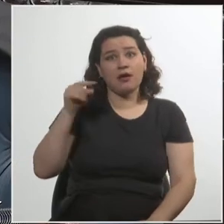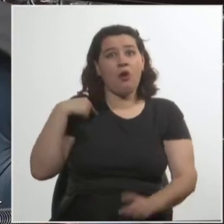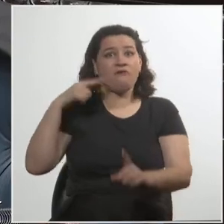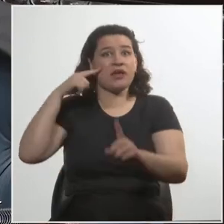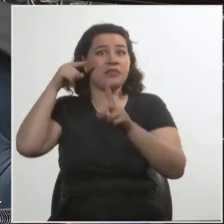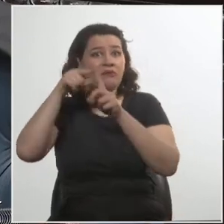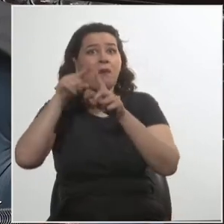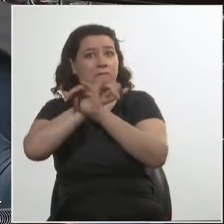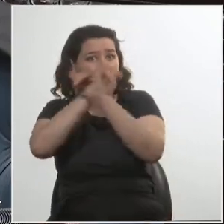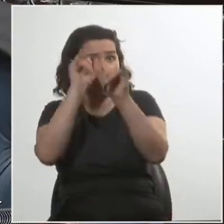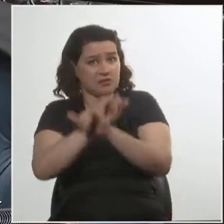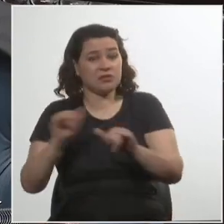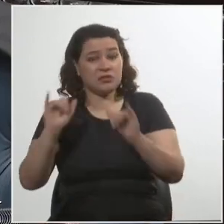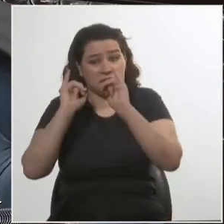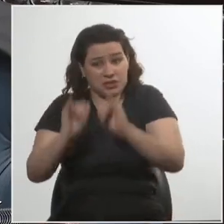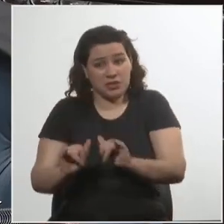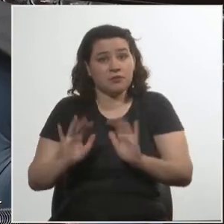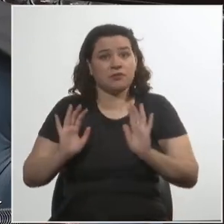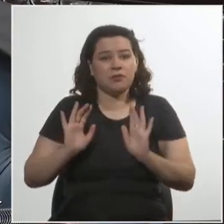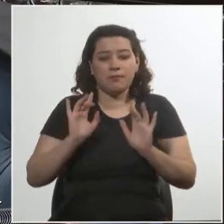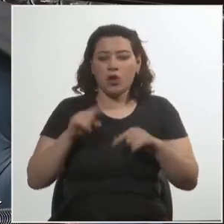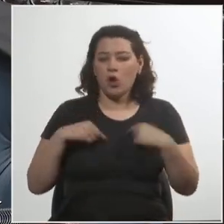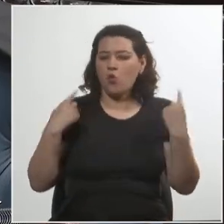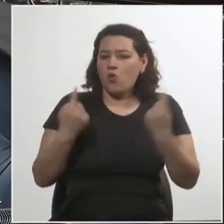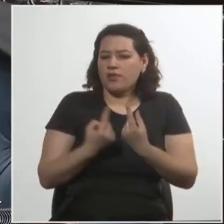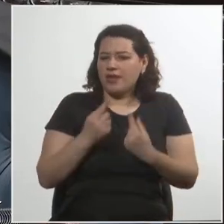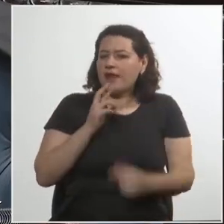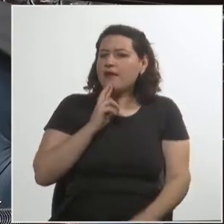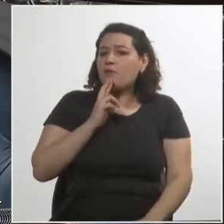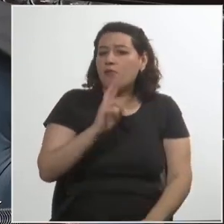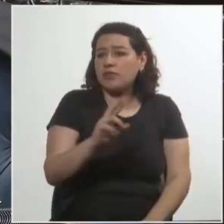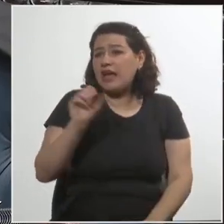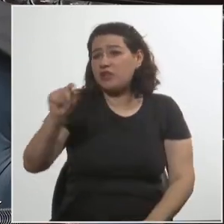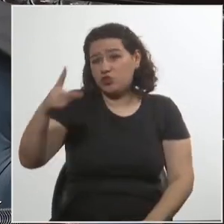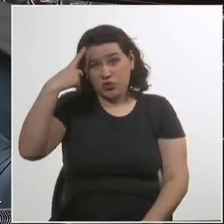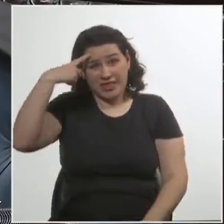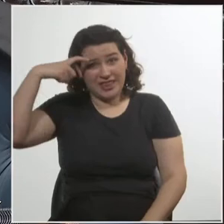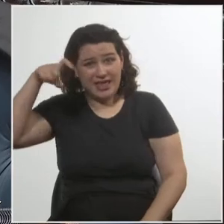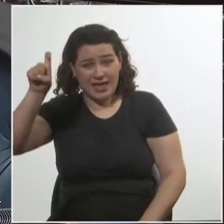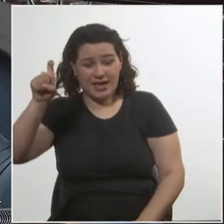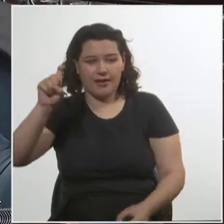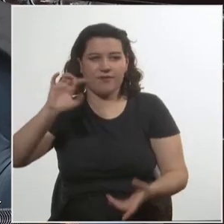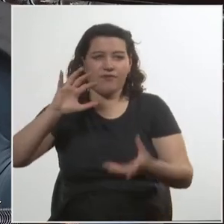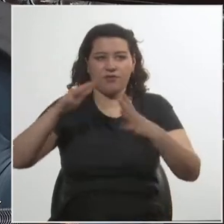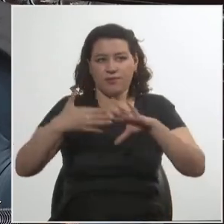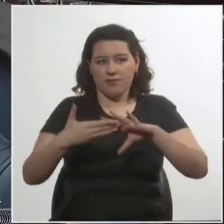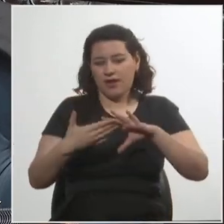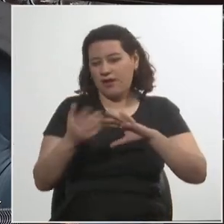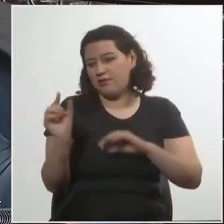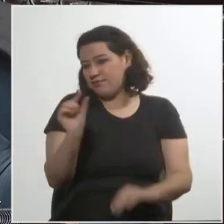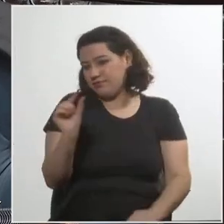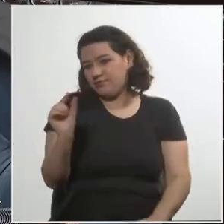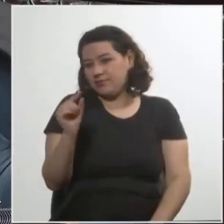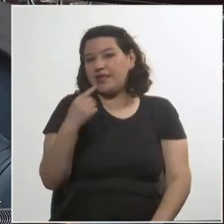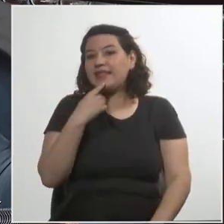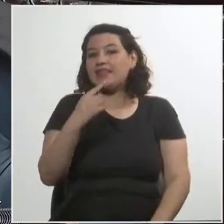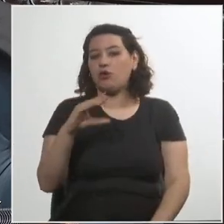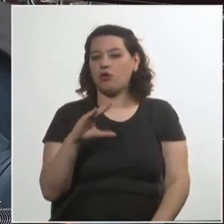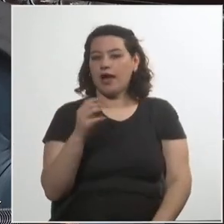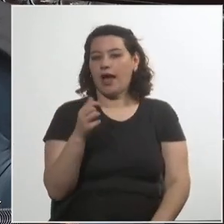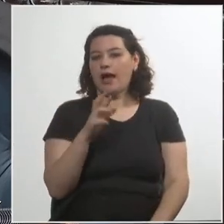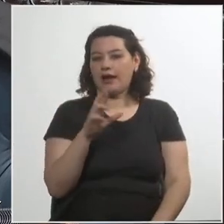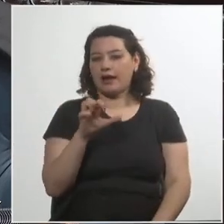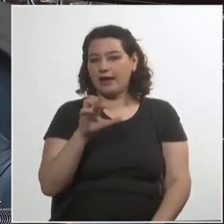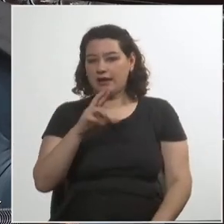voluntad nuestra respuesta política a ese planteo la expresión hace pocos minutos el senador carrera